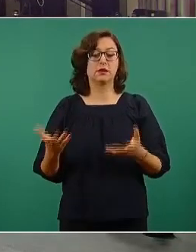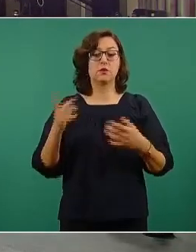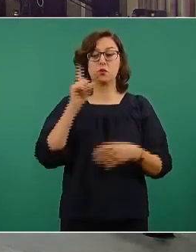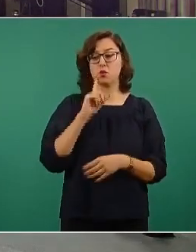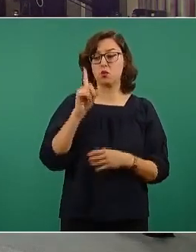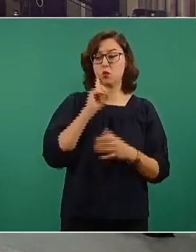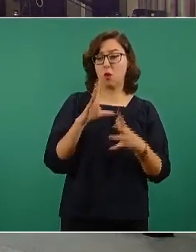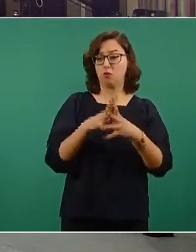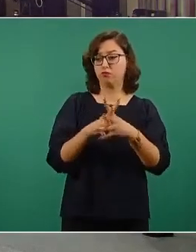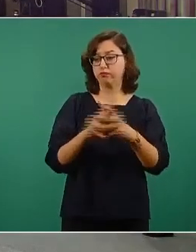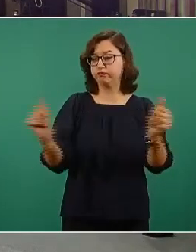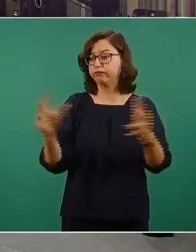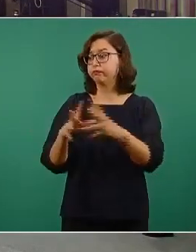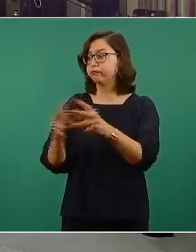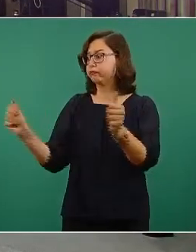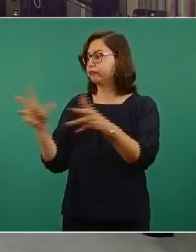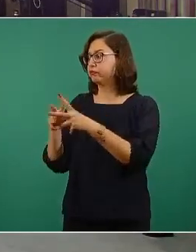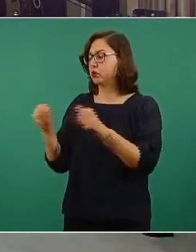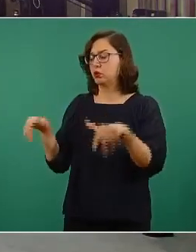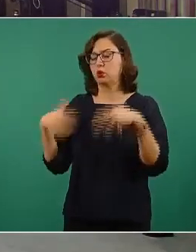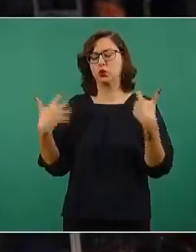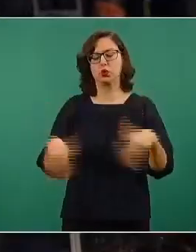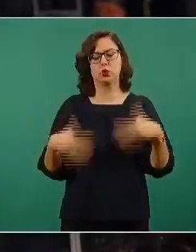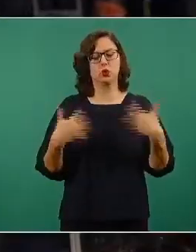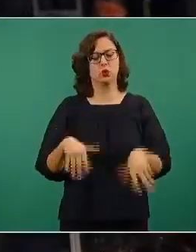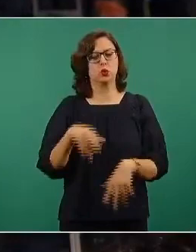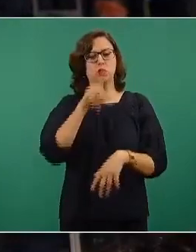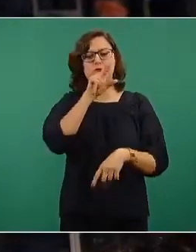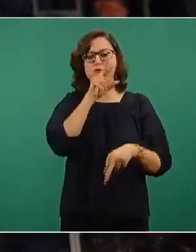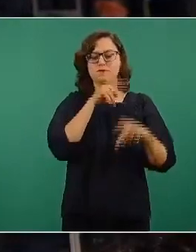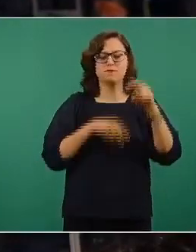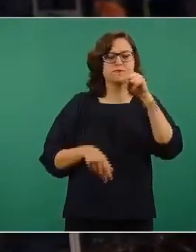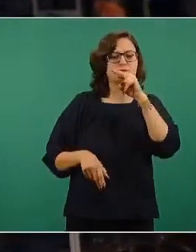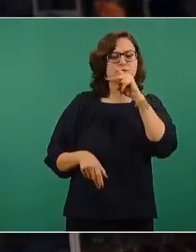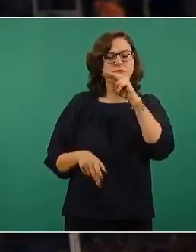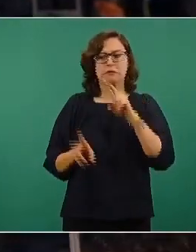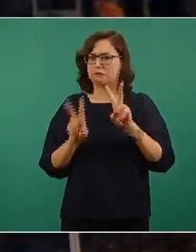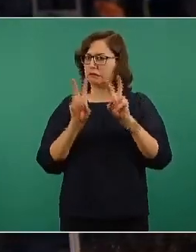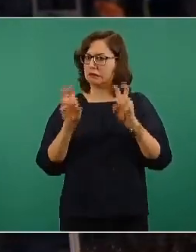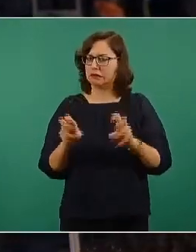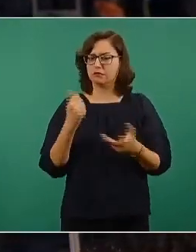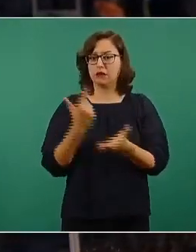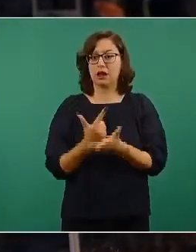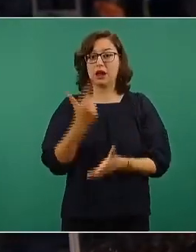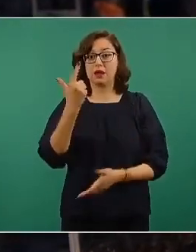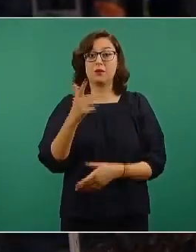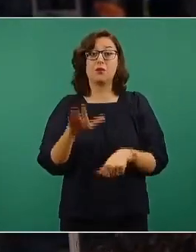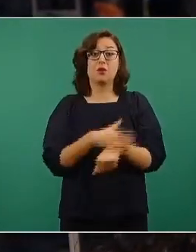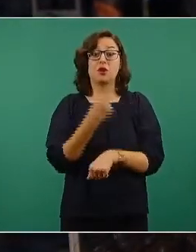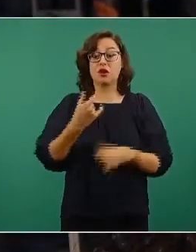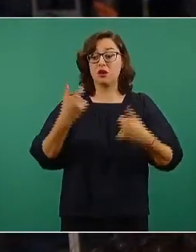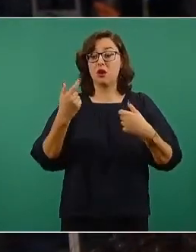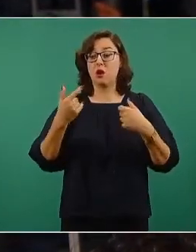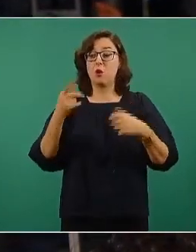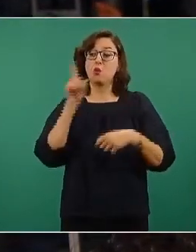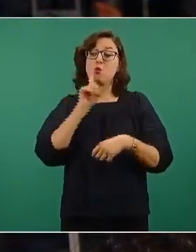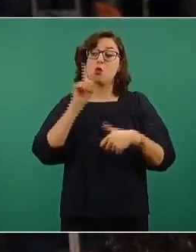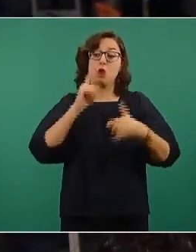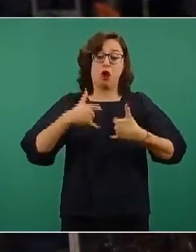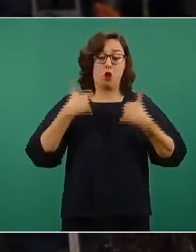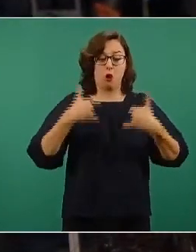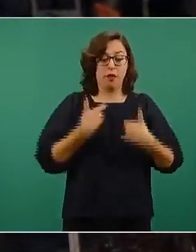mujeres, especialmente en menores de 10 a 17 años. La pregunta es, ¿qué acciones se